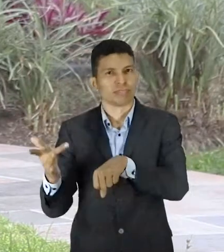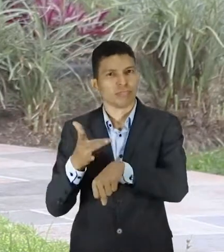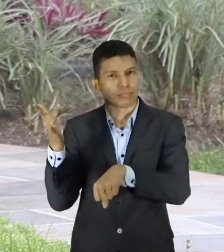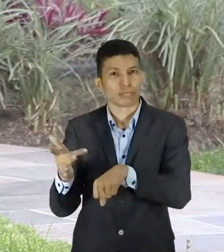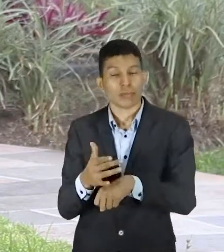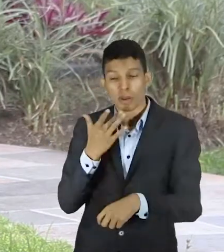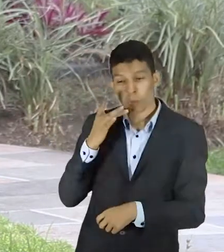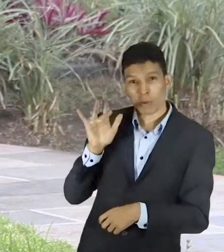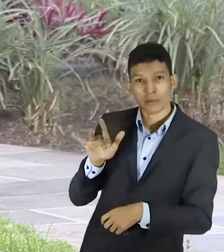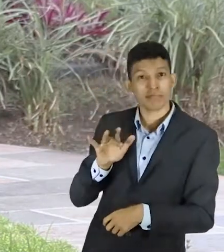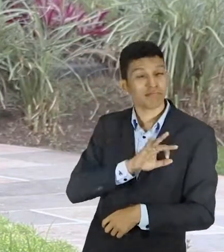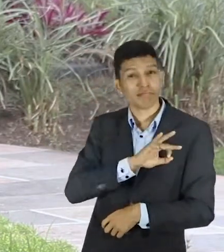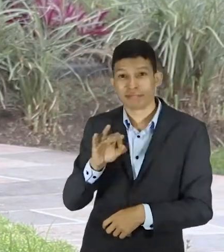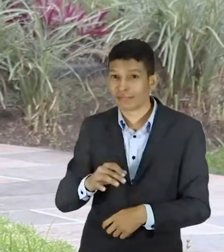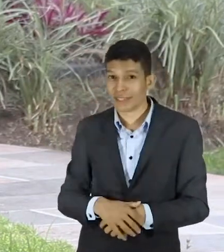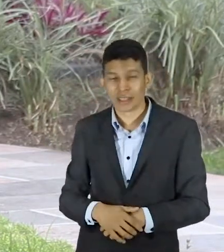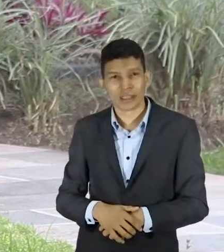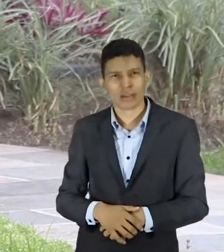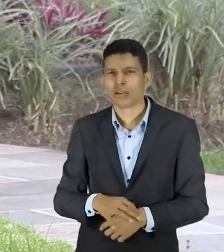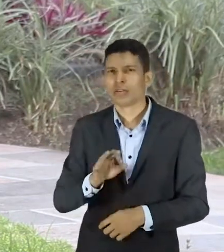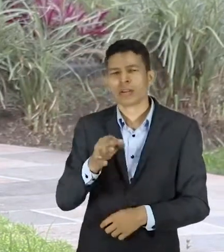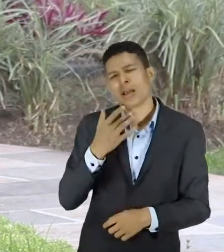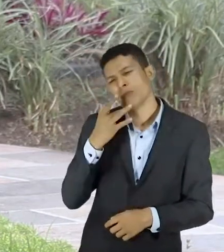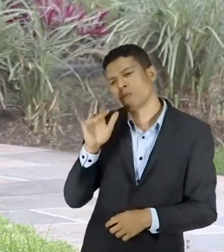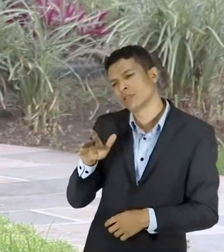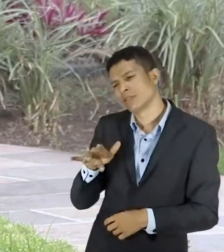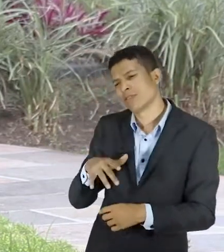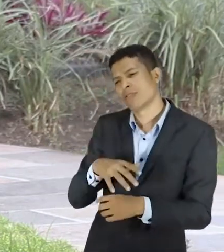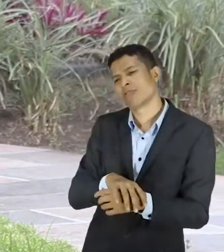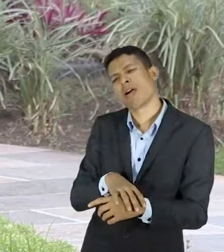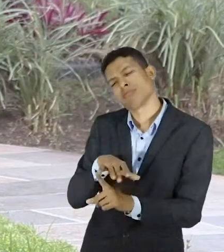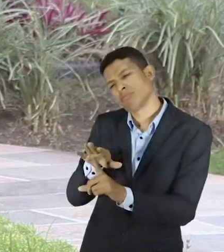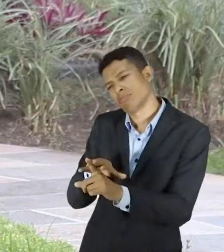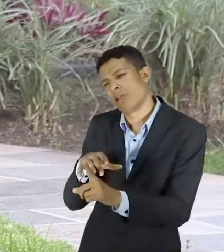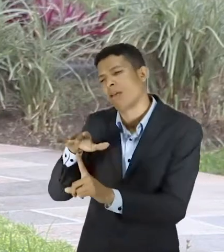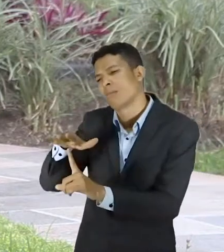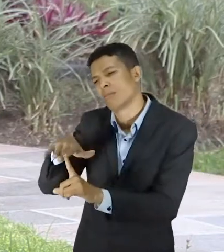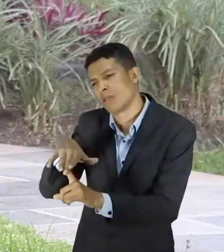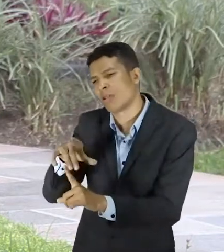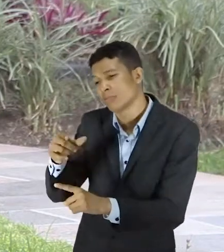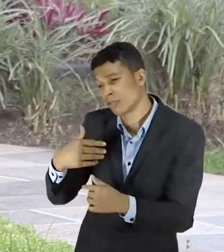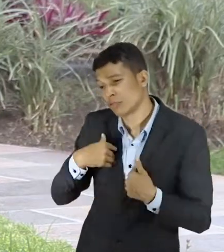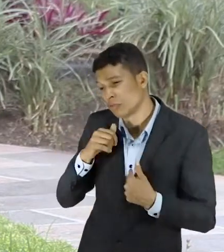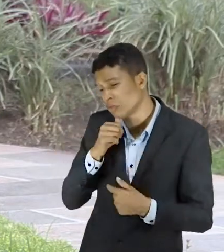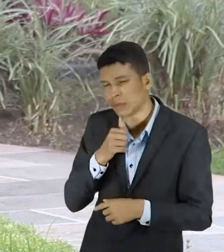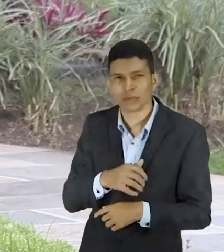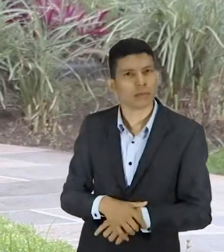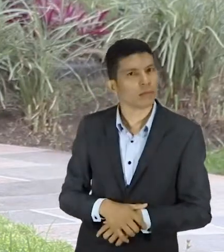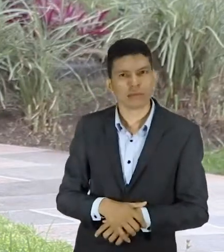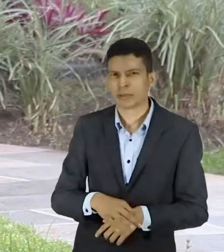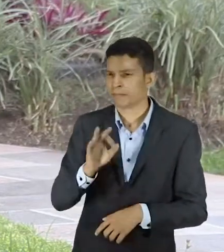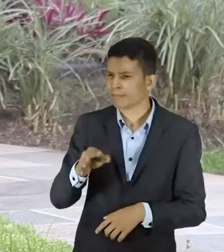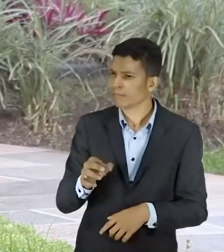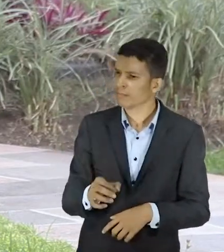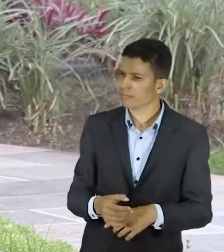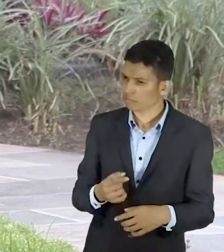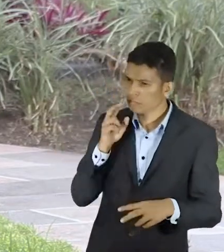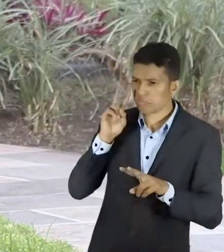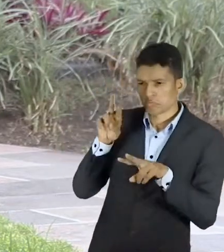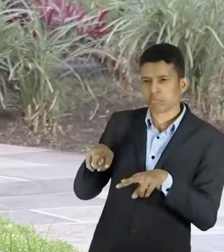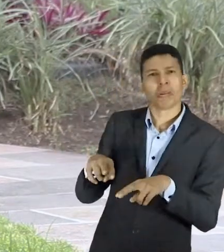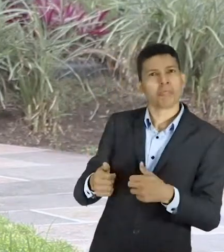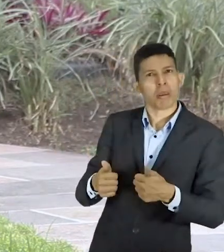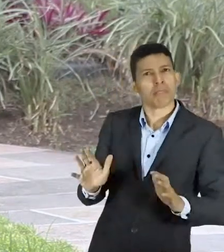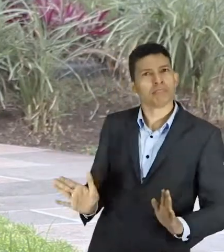Él nunca me dijo pobrecita, no, siempre, nunca me dijo pobrecita o está sufriendo. No, él siempre me